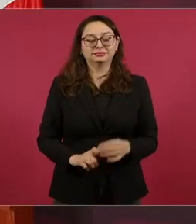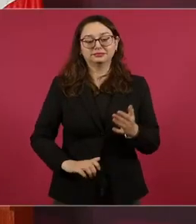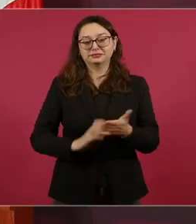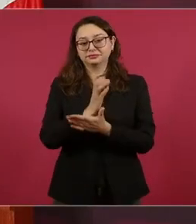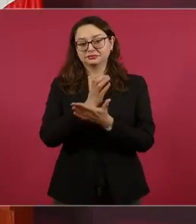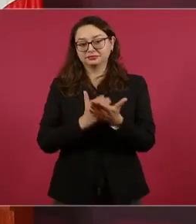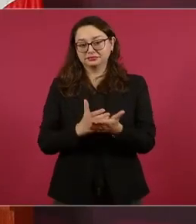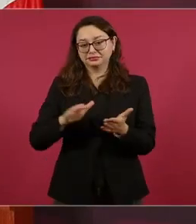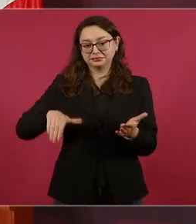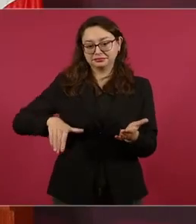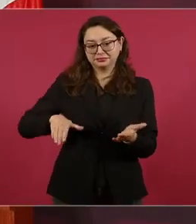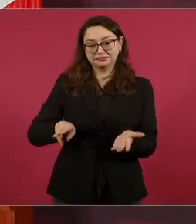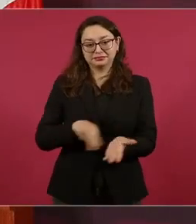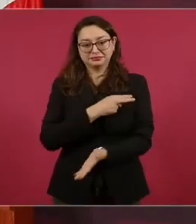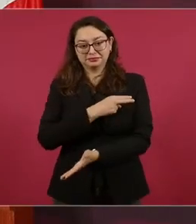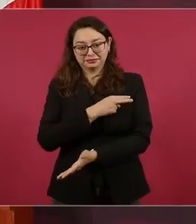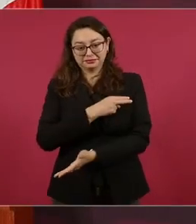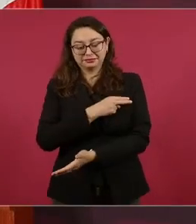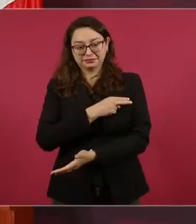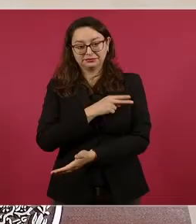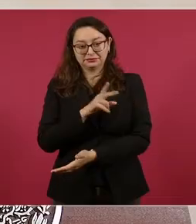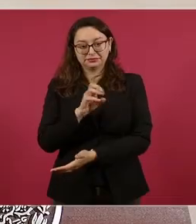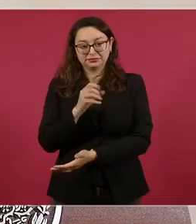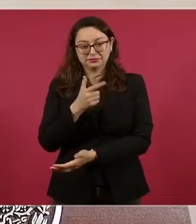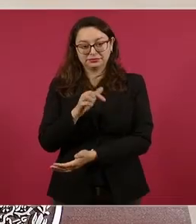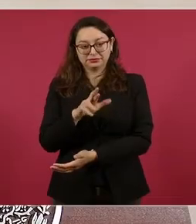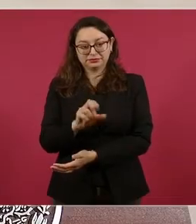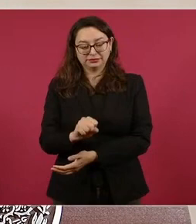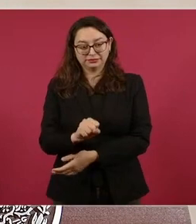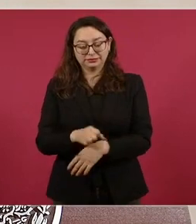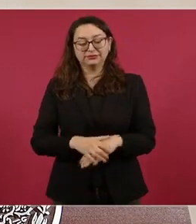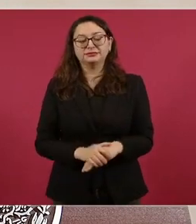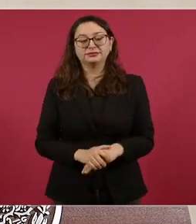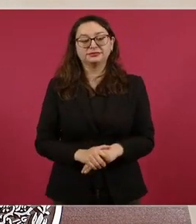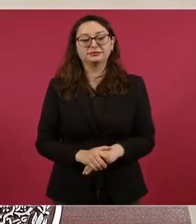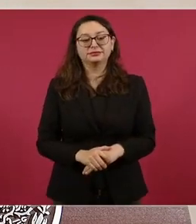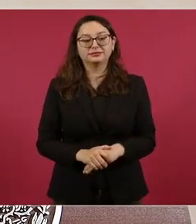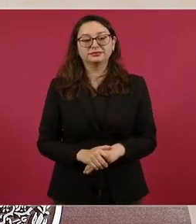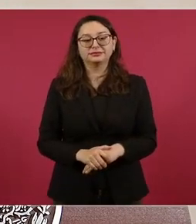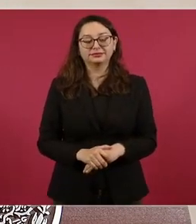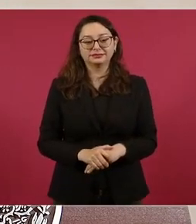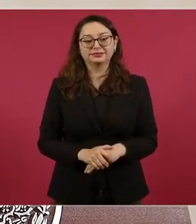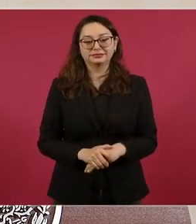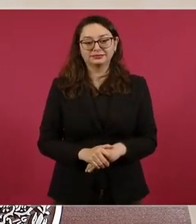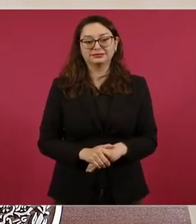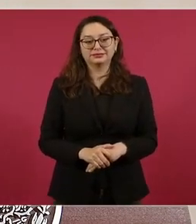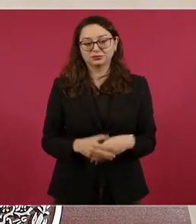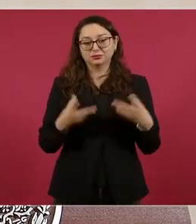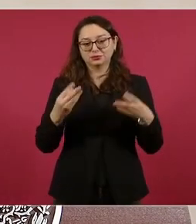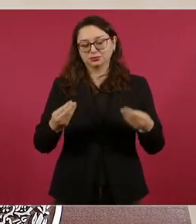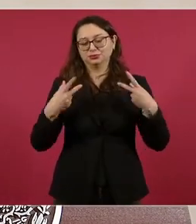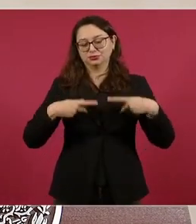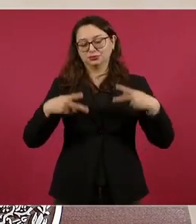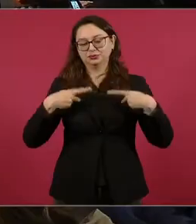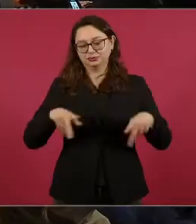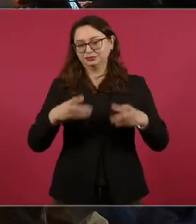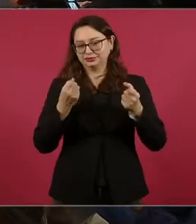contrato con los doer lo van a ir a ver allá muchos